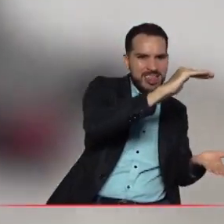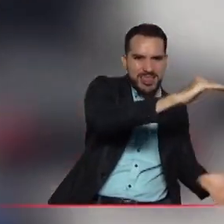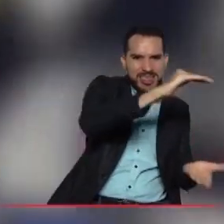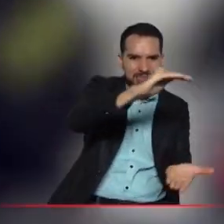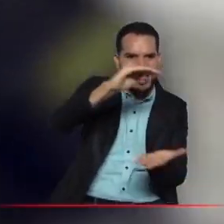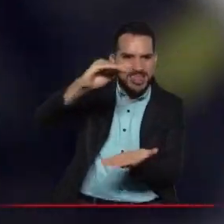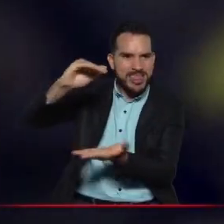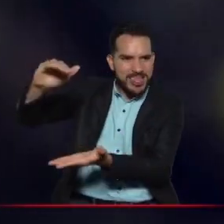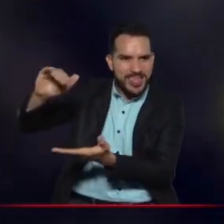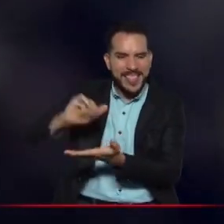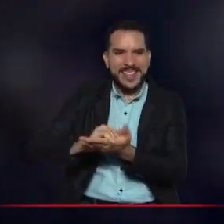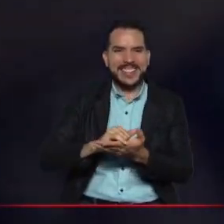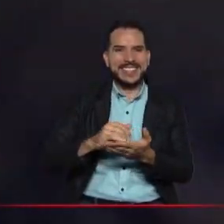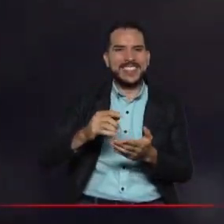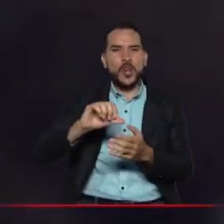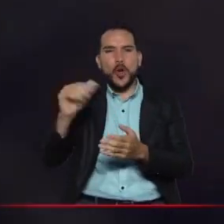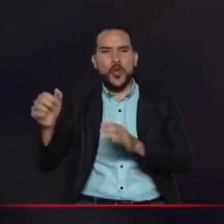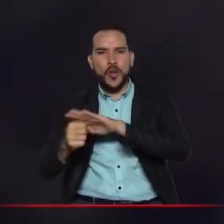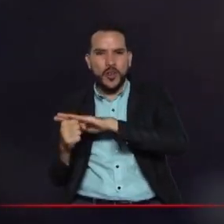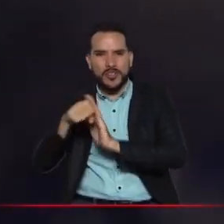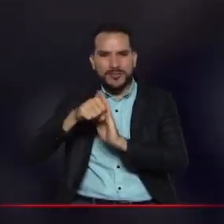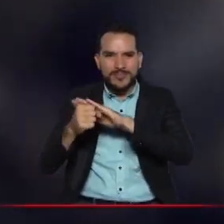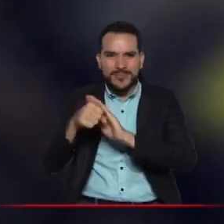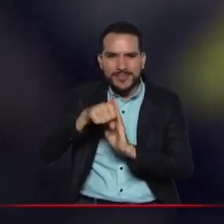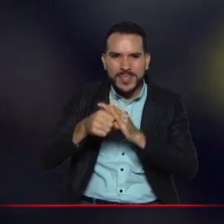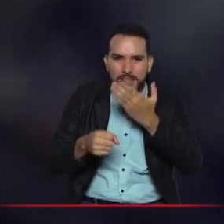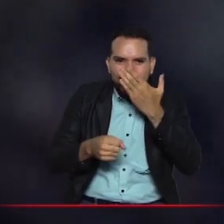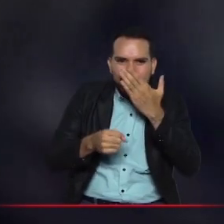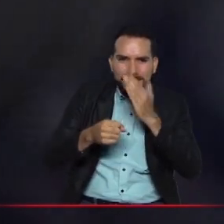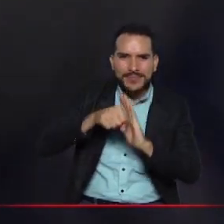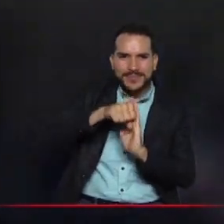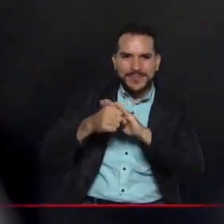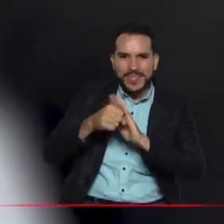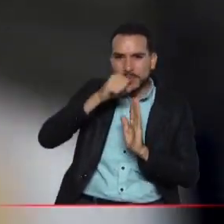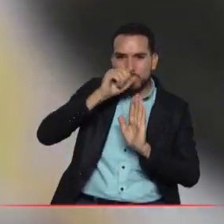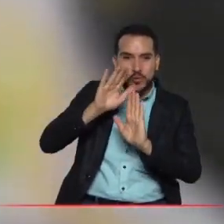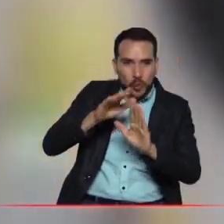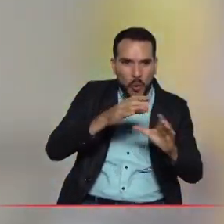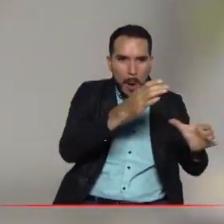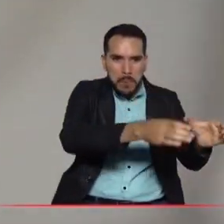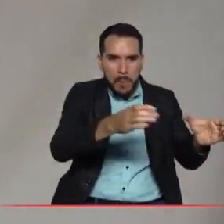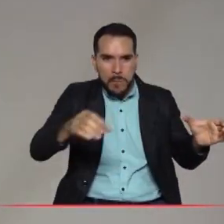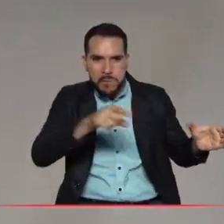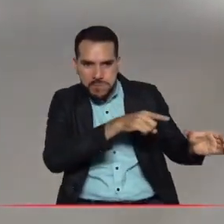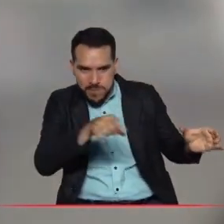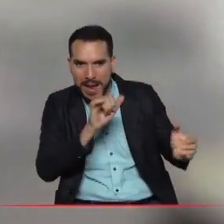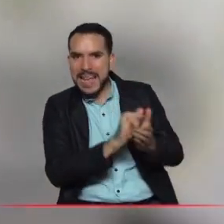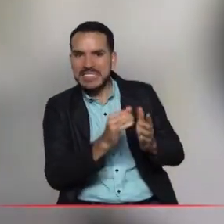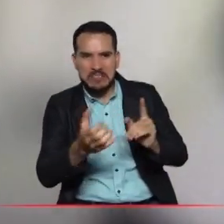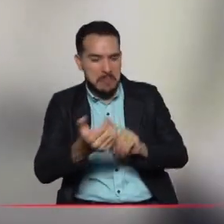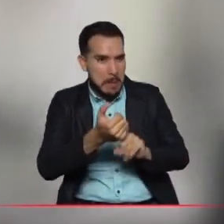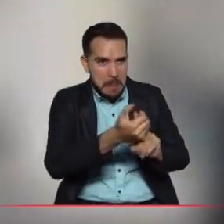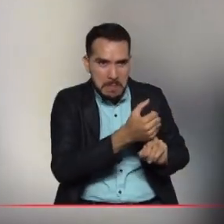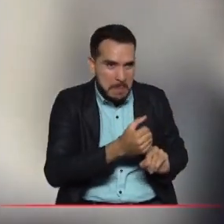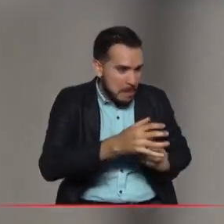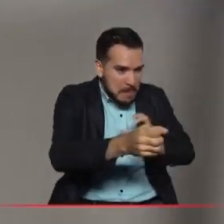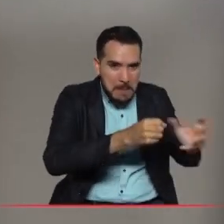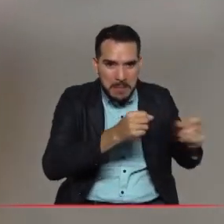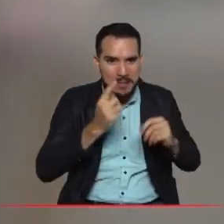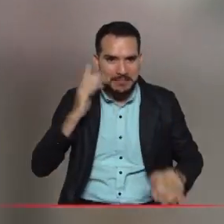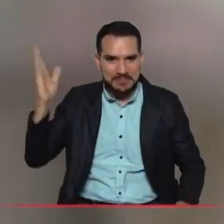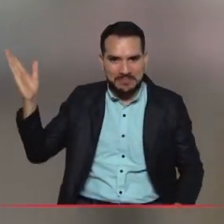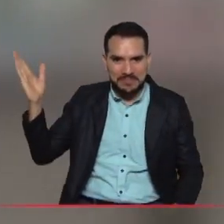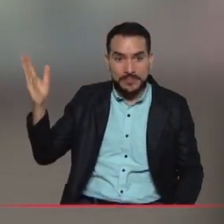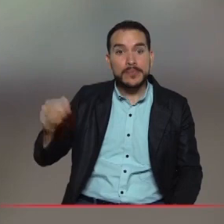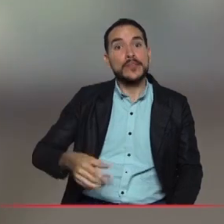3 pimpinas y una caneca. Hay que prestar especial atención en el licor que se consume. Revisen, recuerden los sellos de